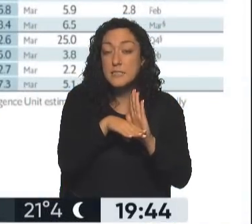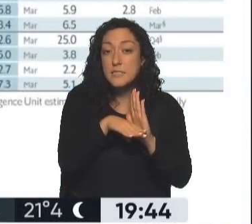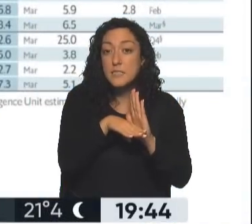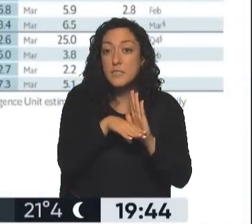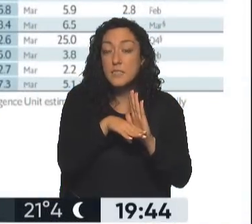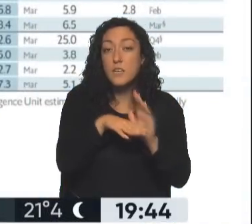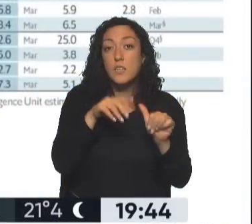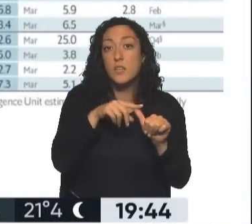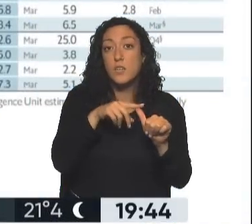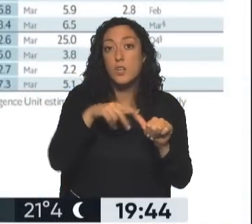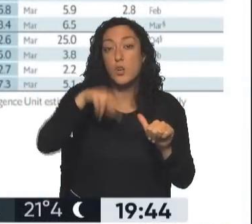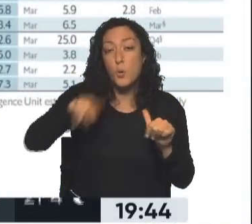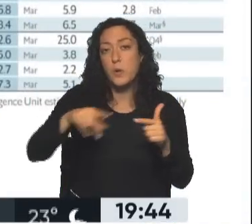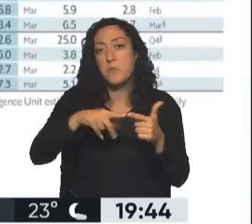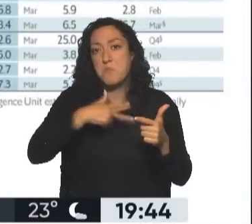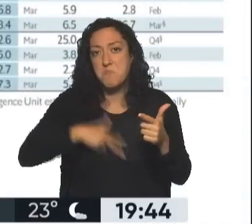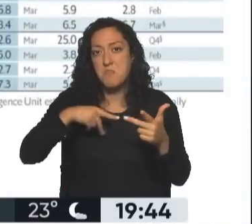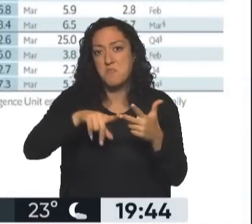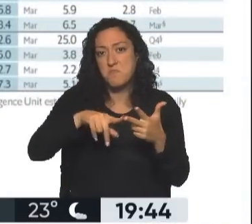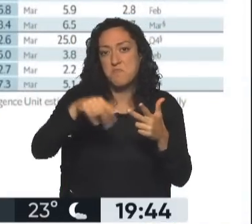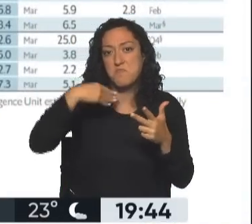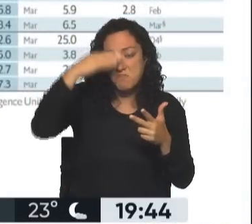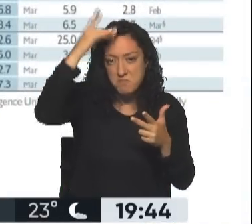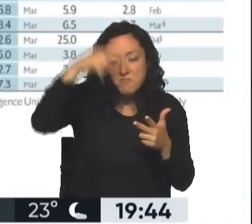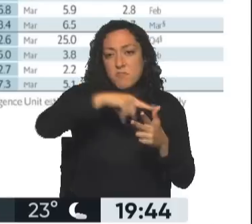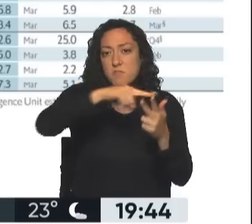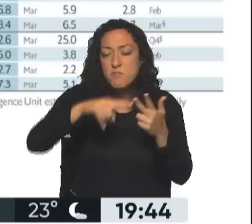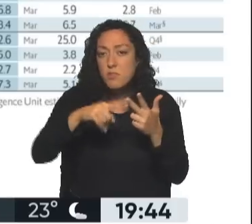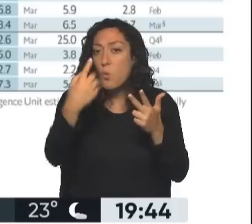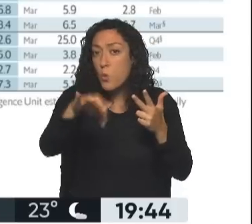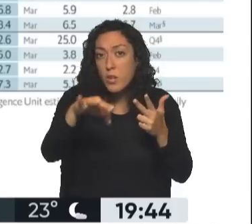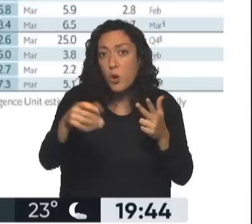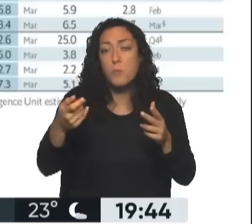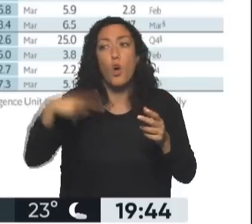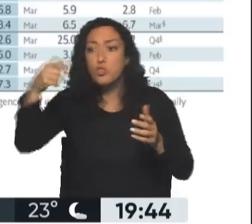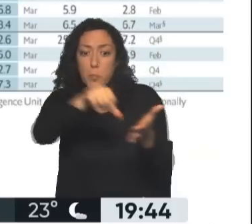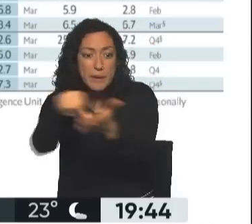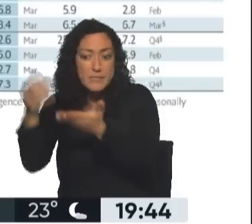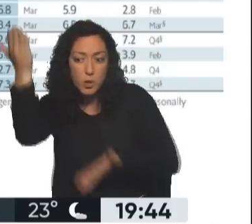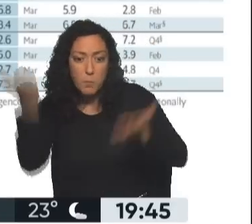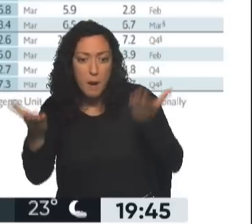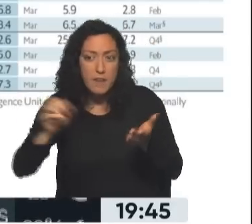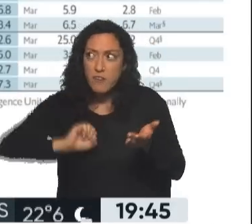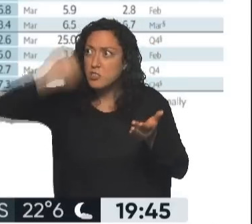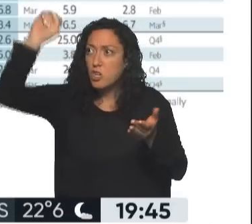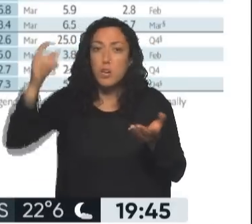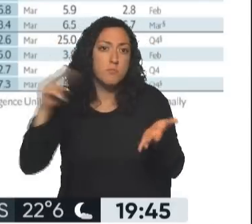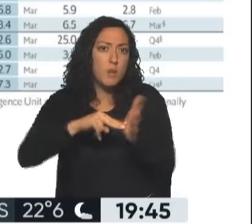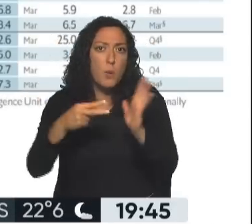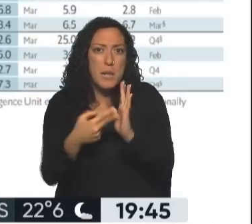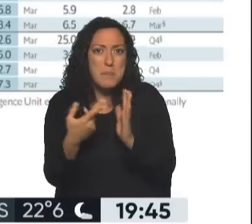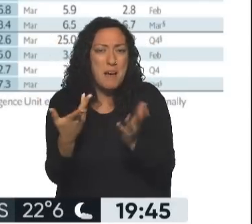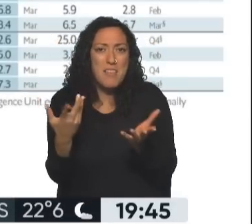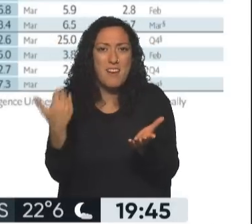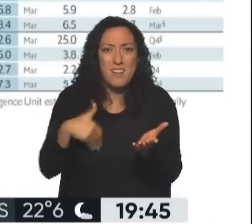ve que en los otros países, pese a que la inflación ha crecido, no se ha convertido en el problema que se convirtió en